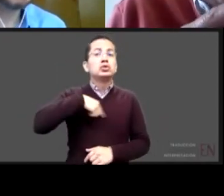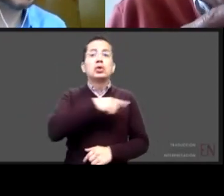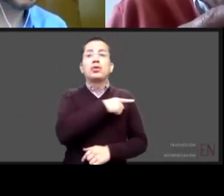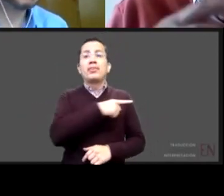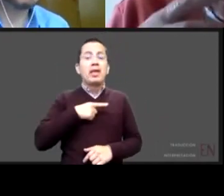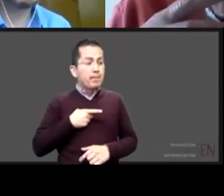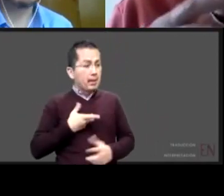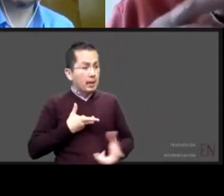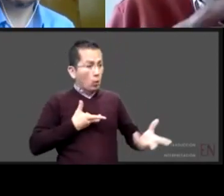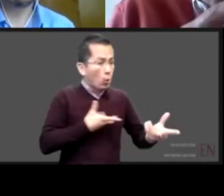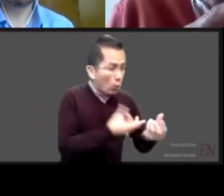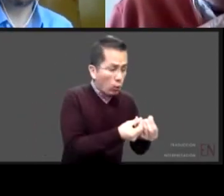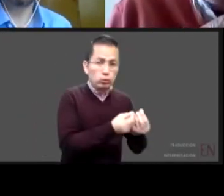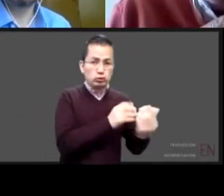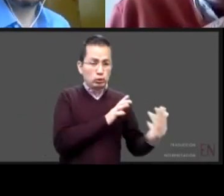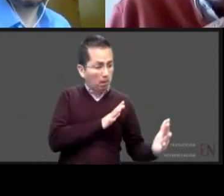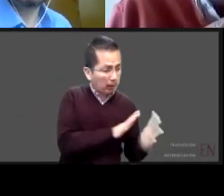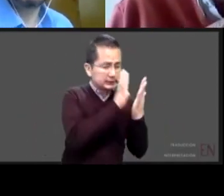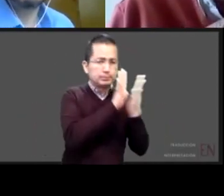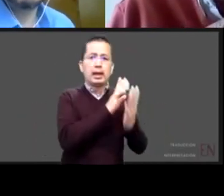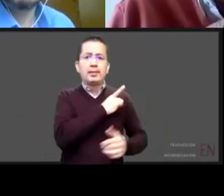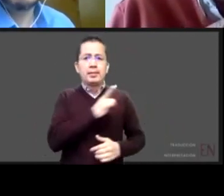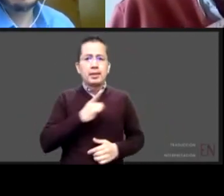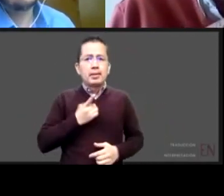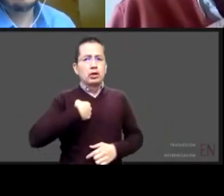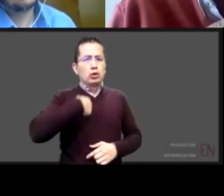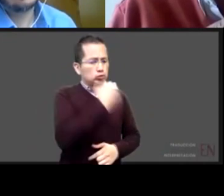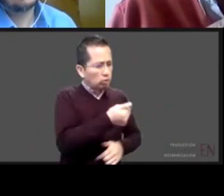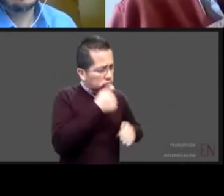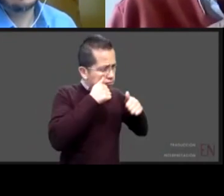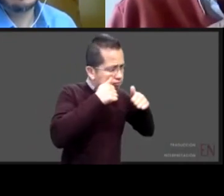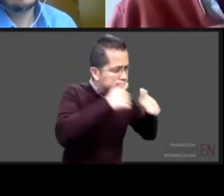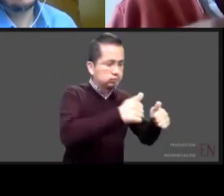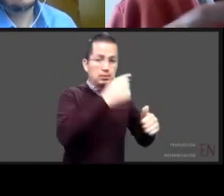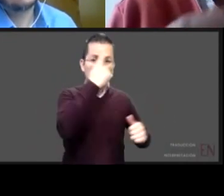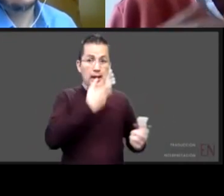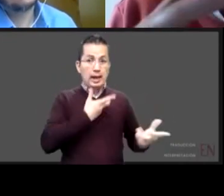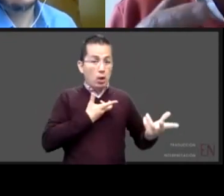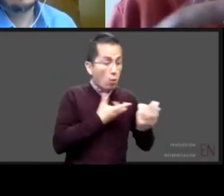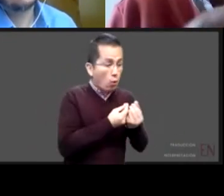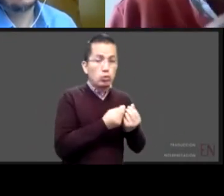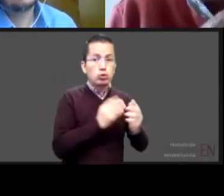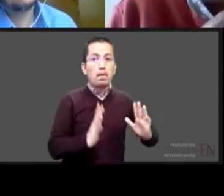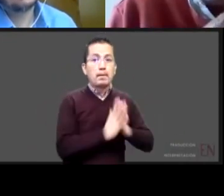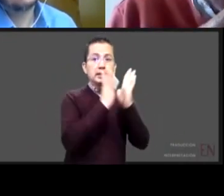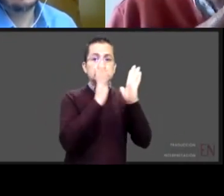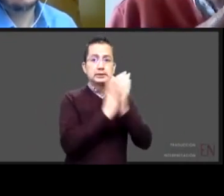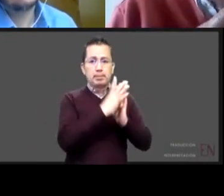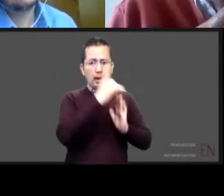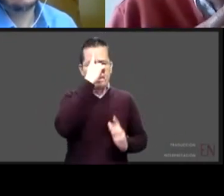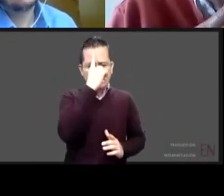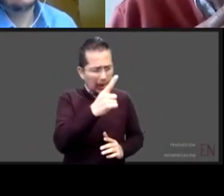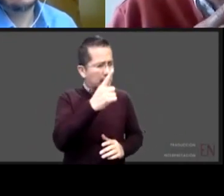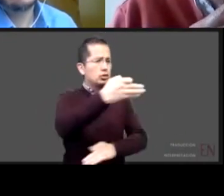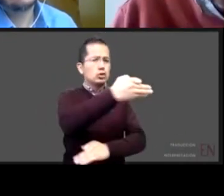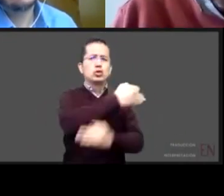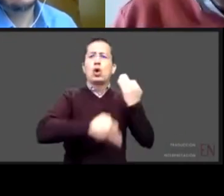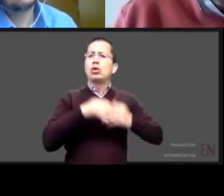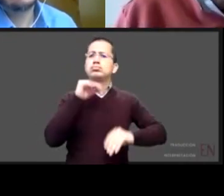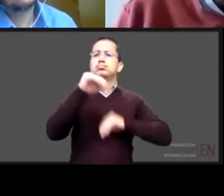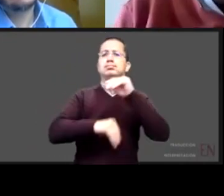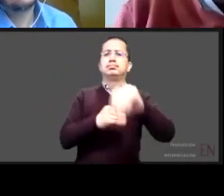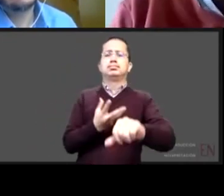como agentes activos del cambio, no simplemente como receptores pasivos de las políticas